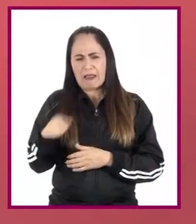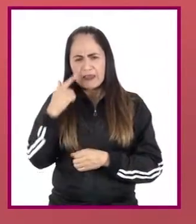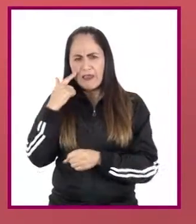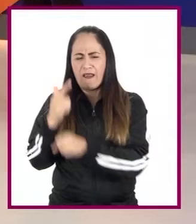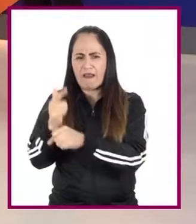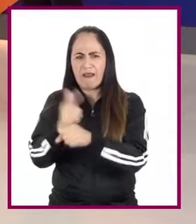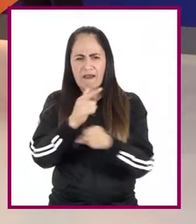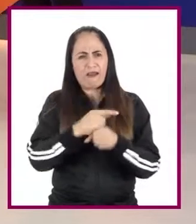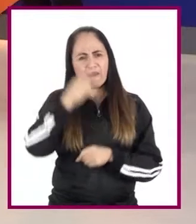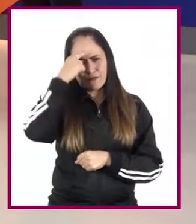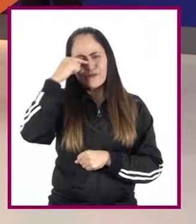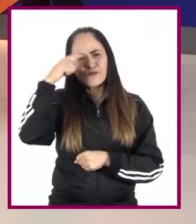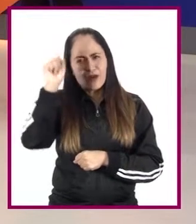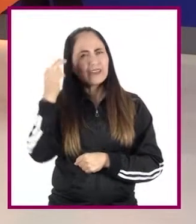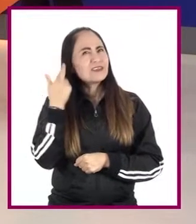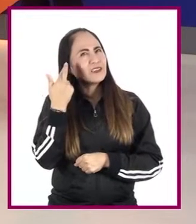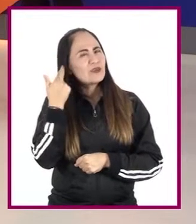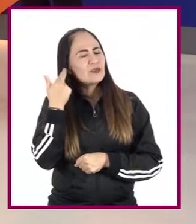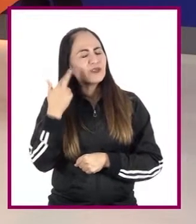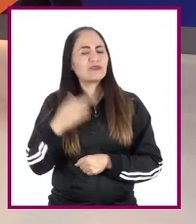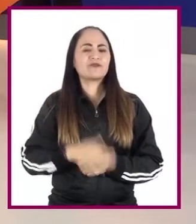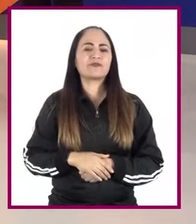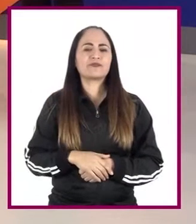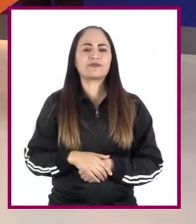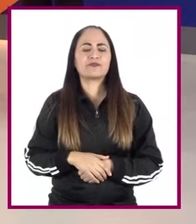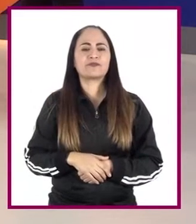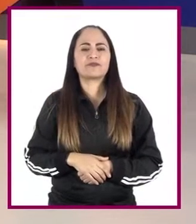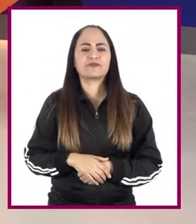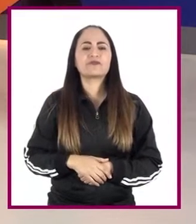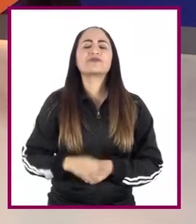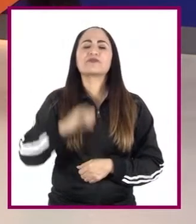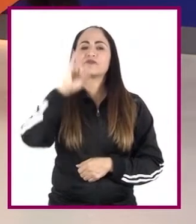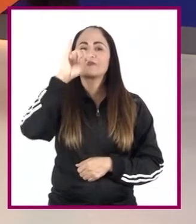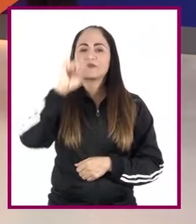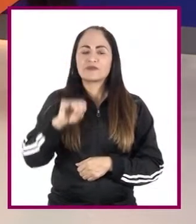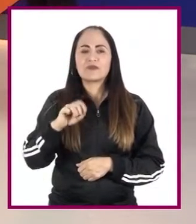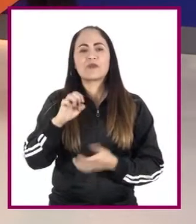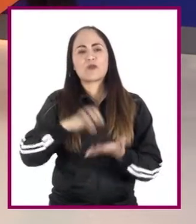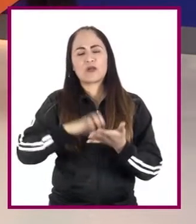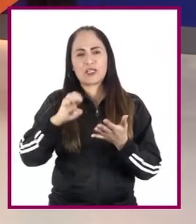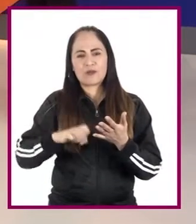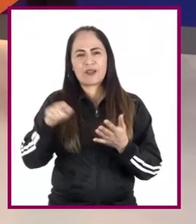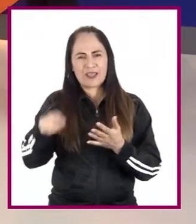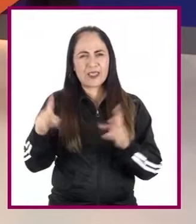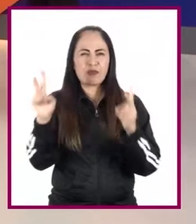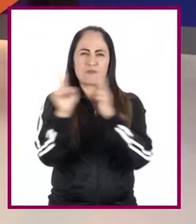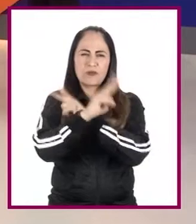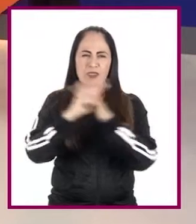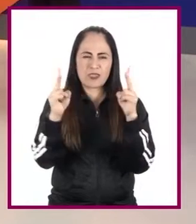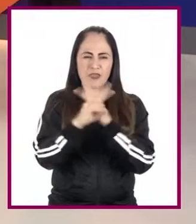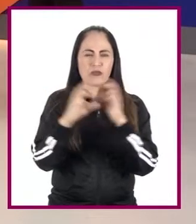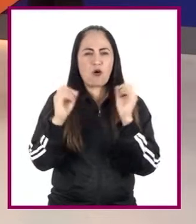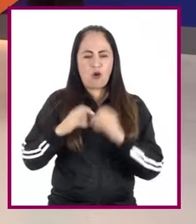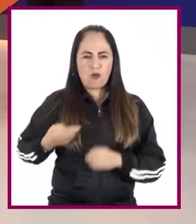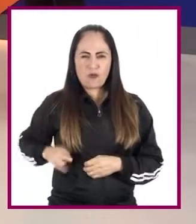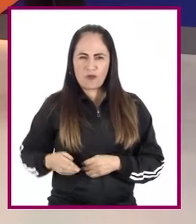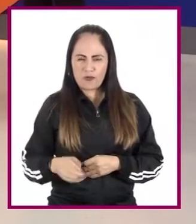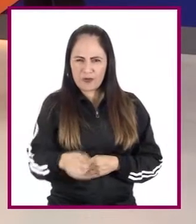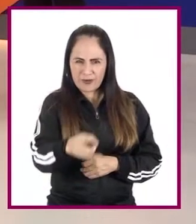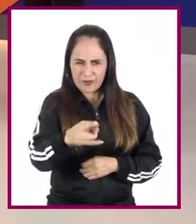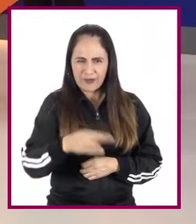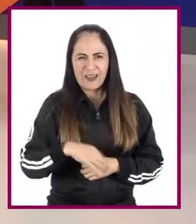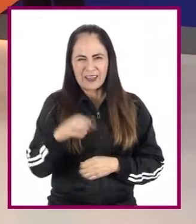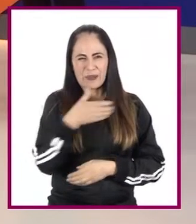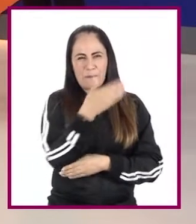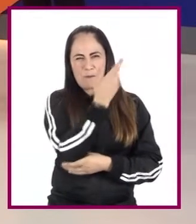¿no? Sí, si se dieron cuenta, también había sonidos atmosféricos como el viento y el río corriendo cuando se creó el ambiente